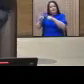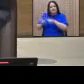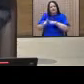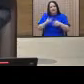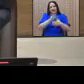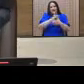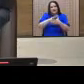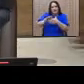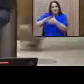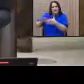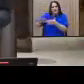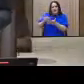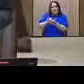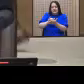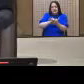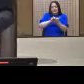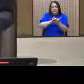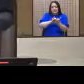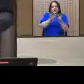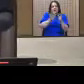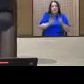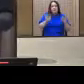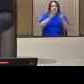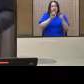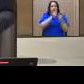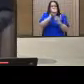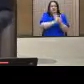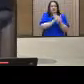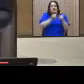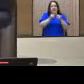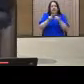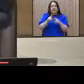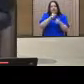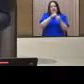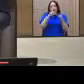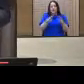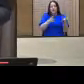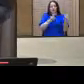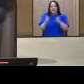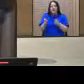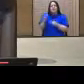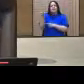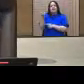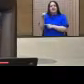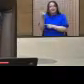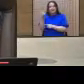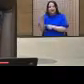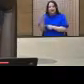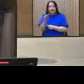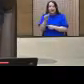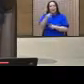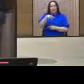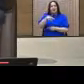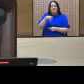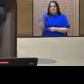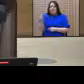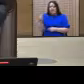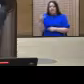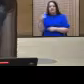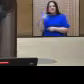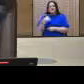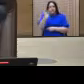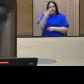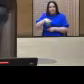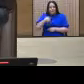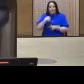diputados, doña Paola Valladares, doña Milady Alvarado y este servidor, y que vendrá pronto aquí a plenario. Este